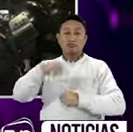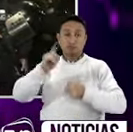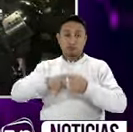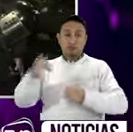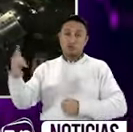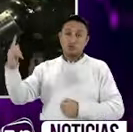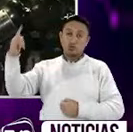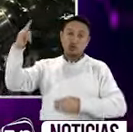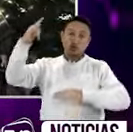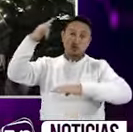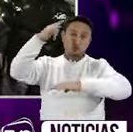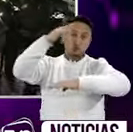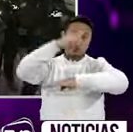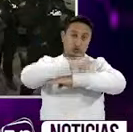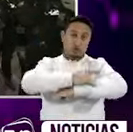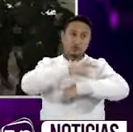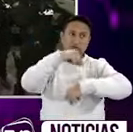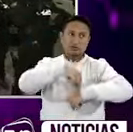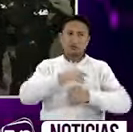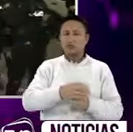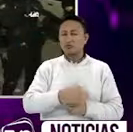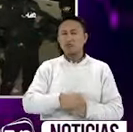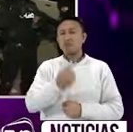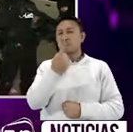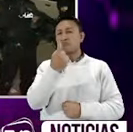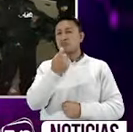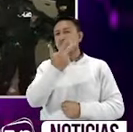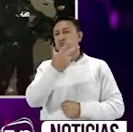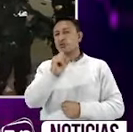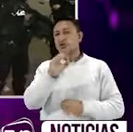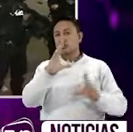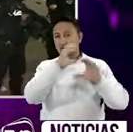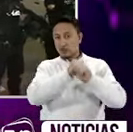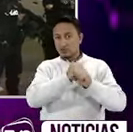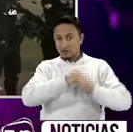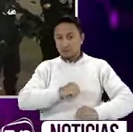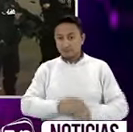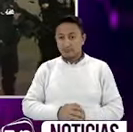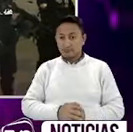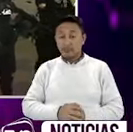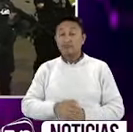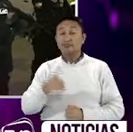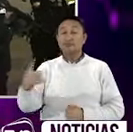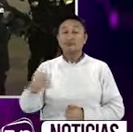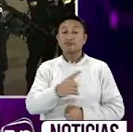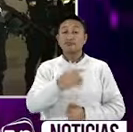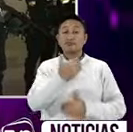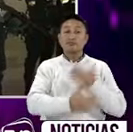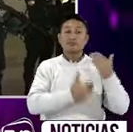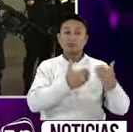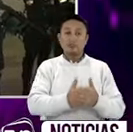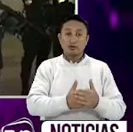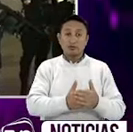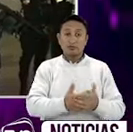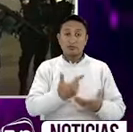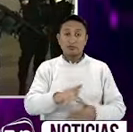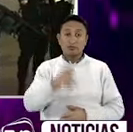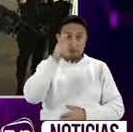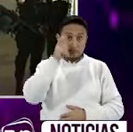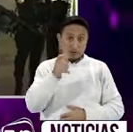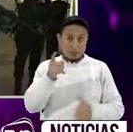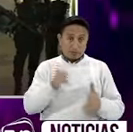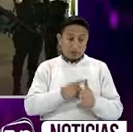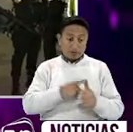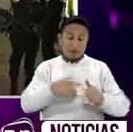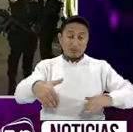Se espera su arribo por eso a las 11 y 30 de la noche. De allí el proceso. Será llevado a la Fiscalía de la